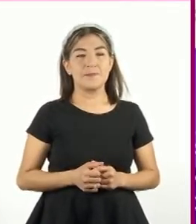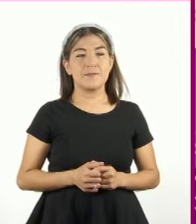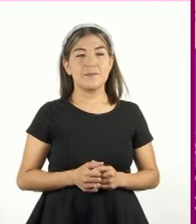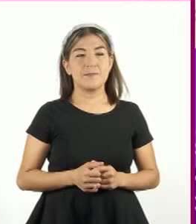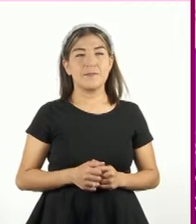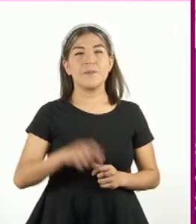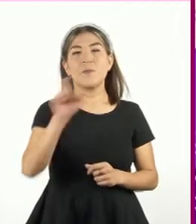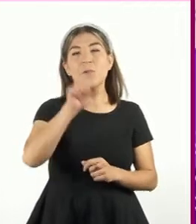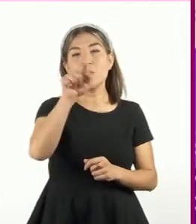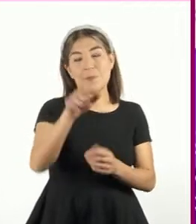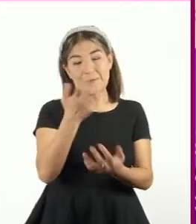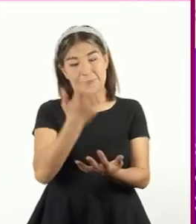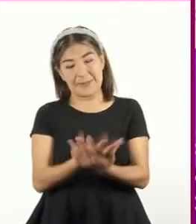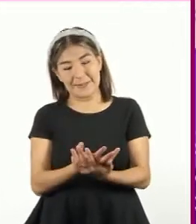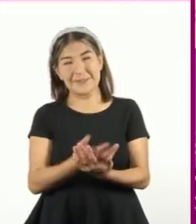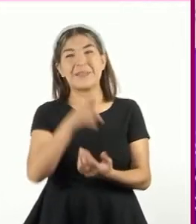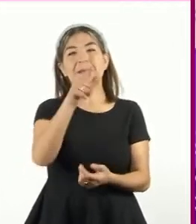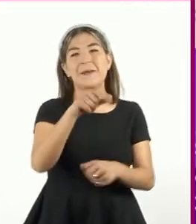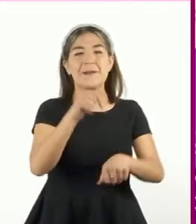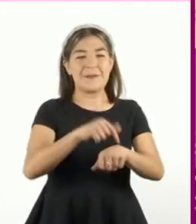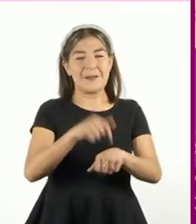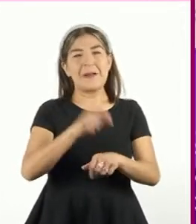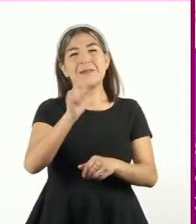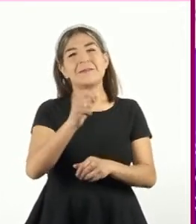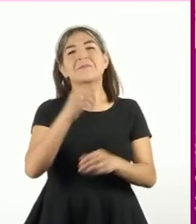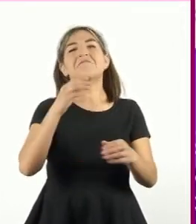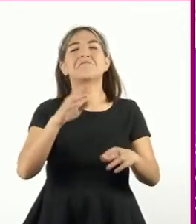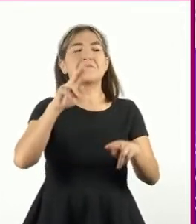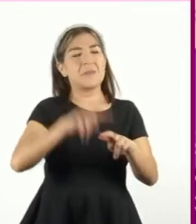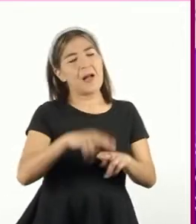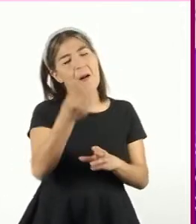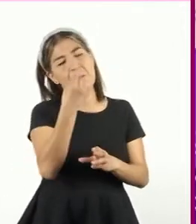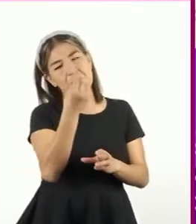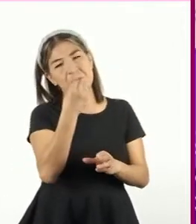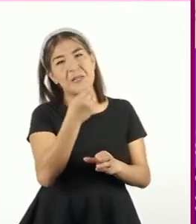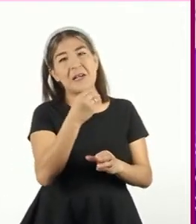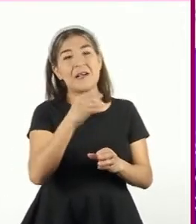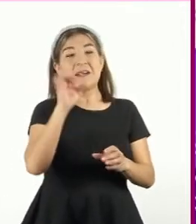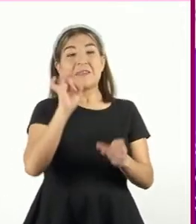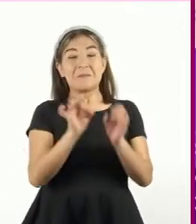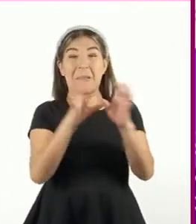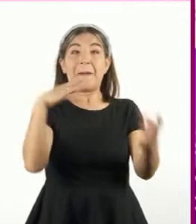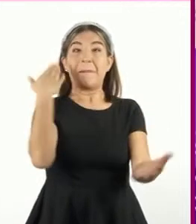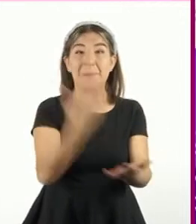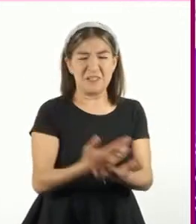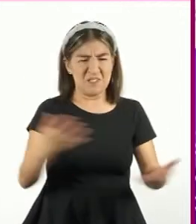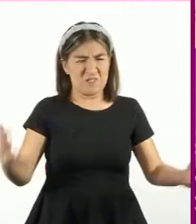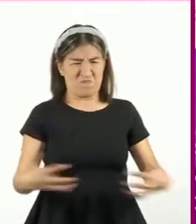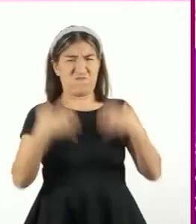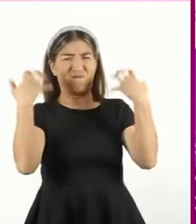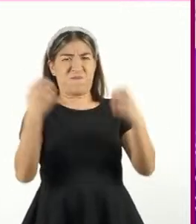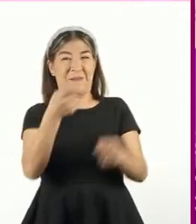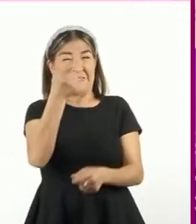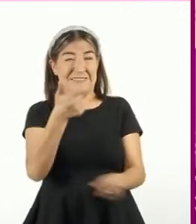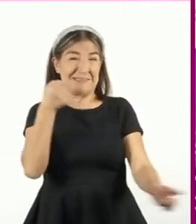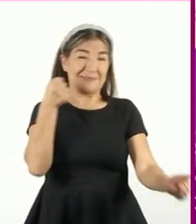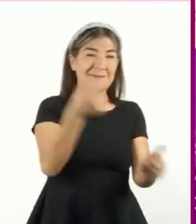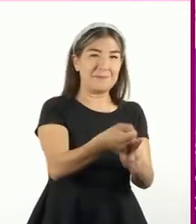tropieza sin querer y tira el almuerzo de su compañero, quien enojado casi le pega.